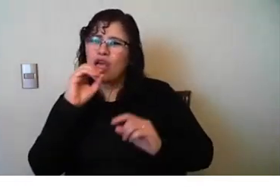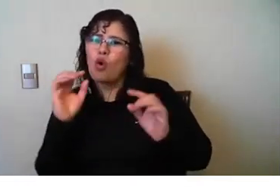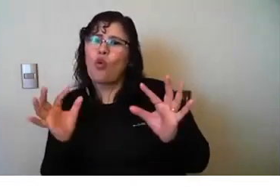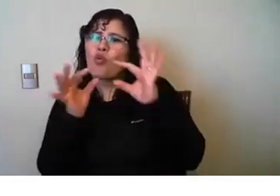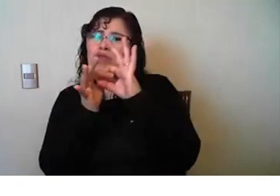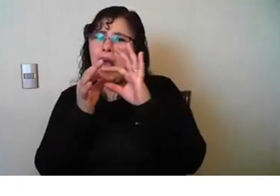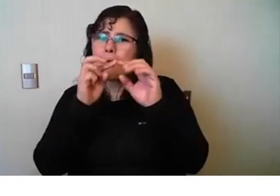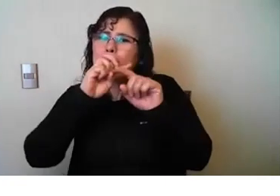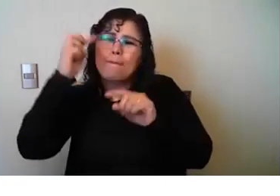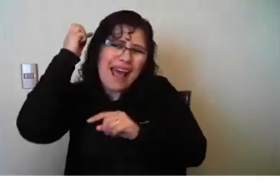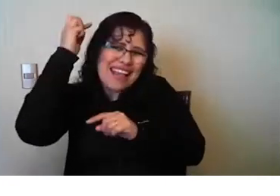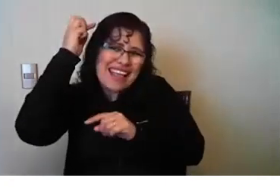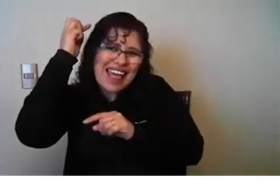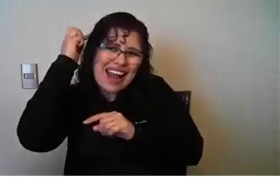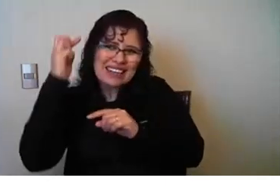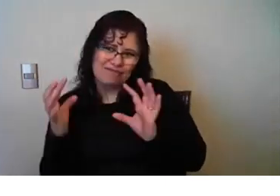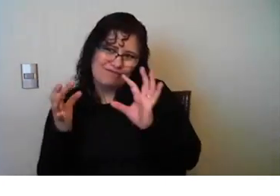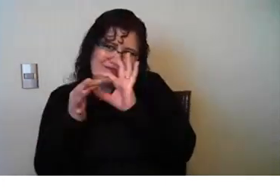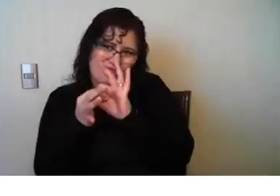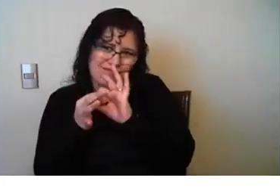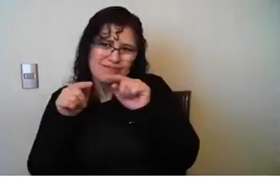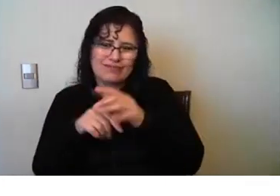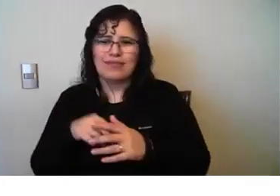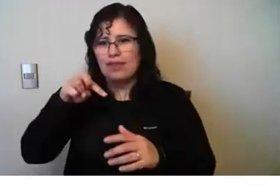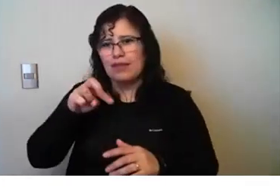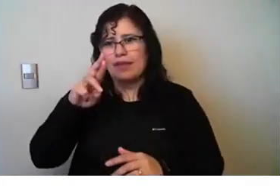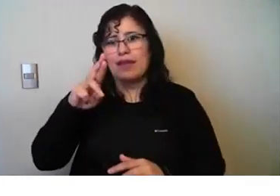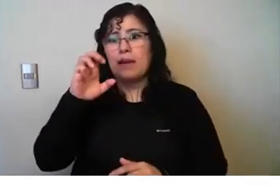Y esto le denominan pre-occipital.